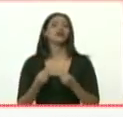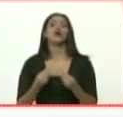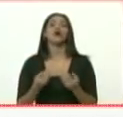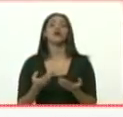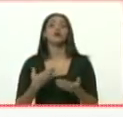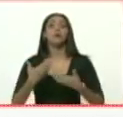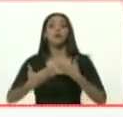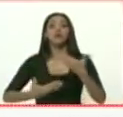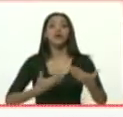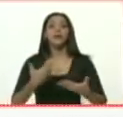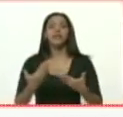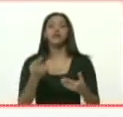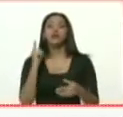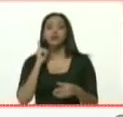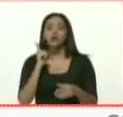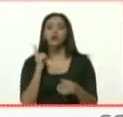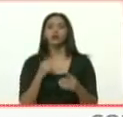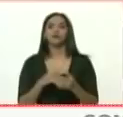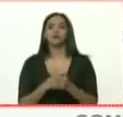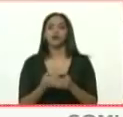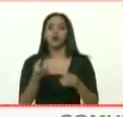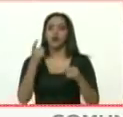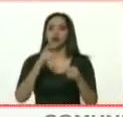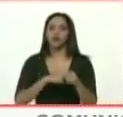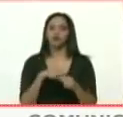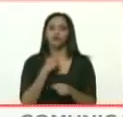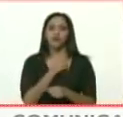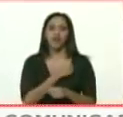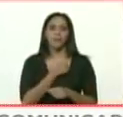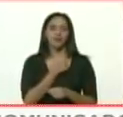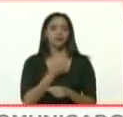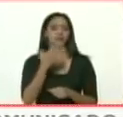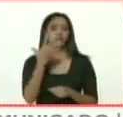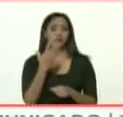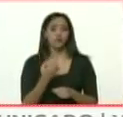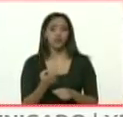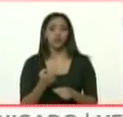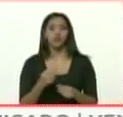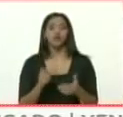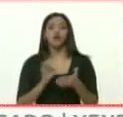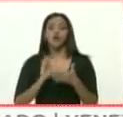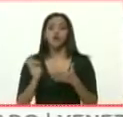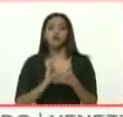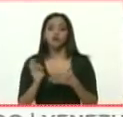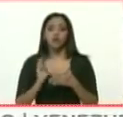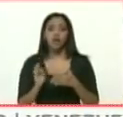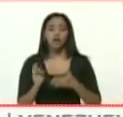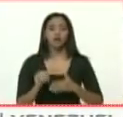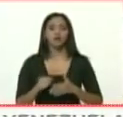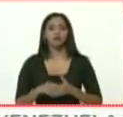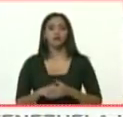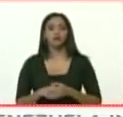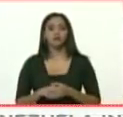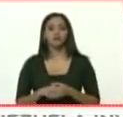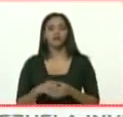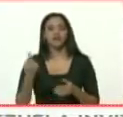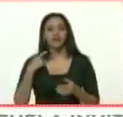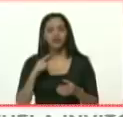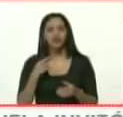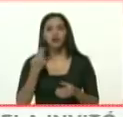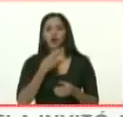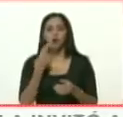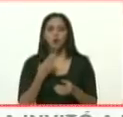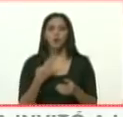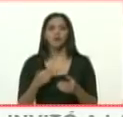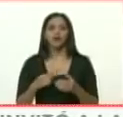e incluso la vinculación lamentable, muy lamentable y triste de algunos funcionarios que quizás ocupan inclusive